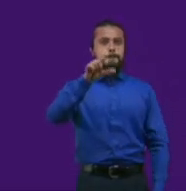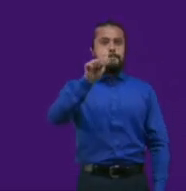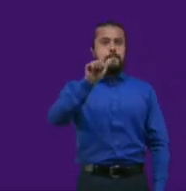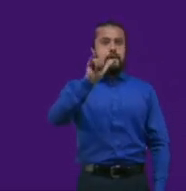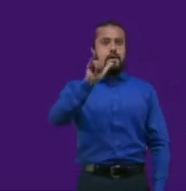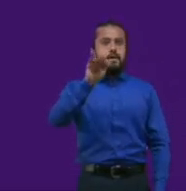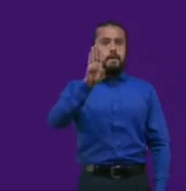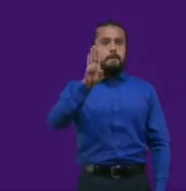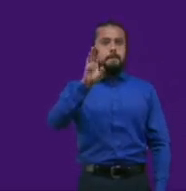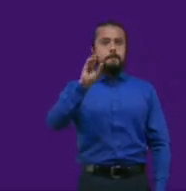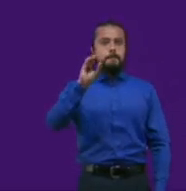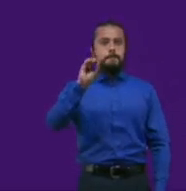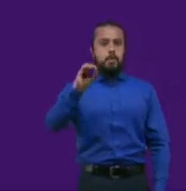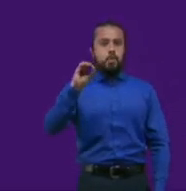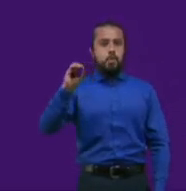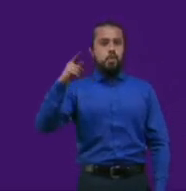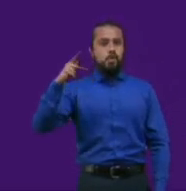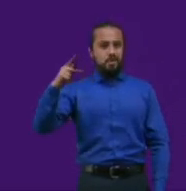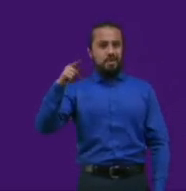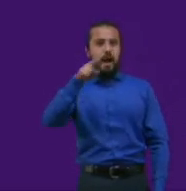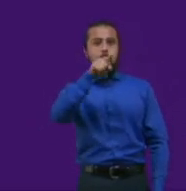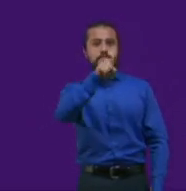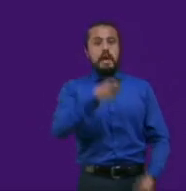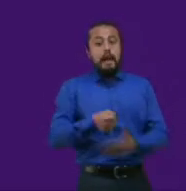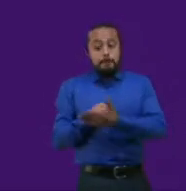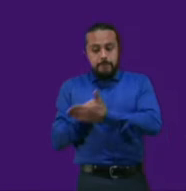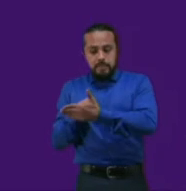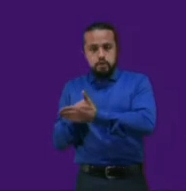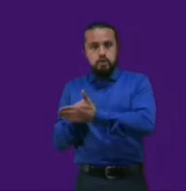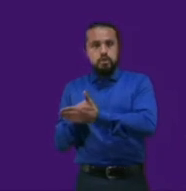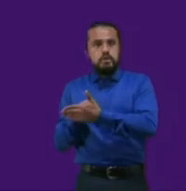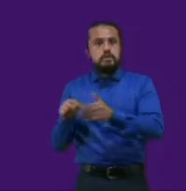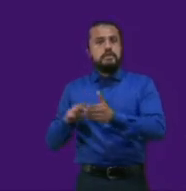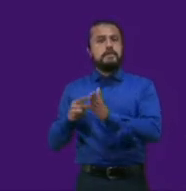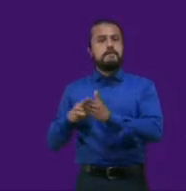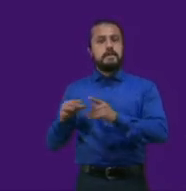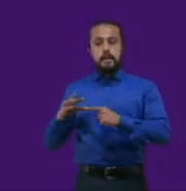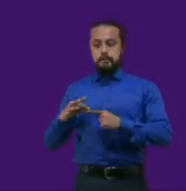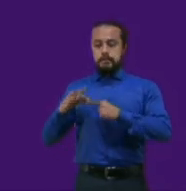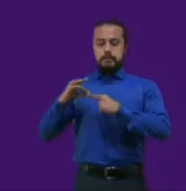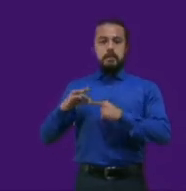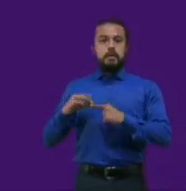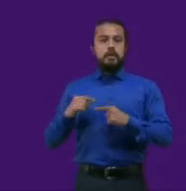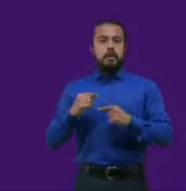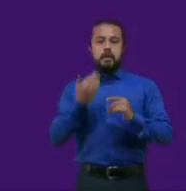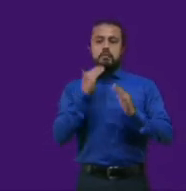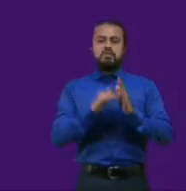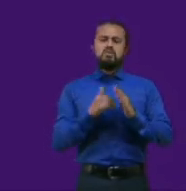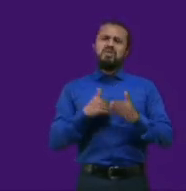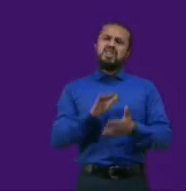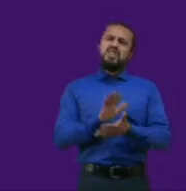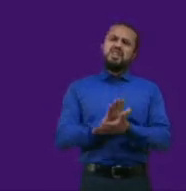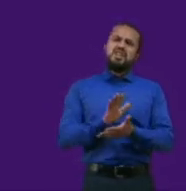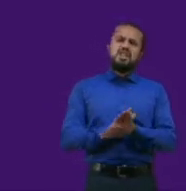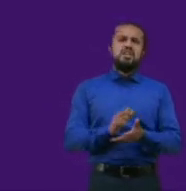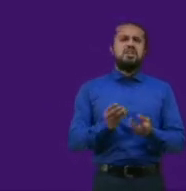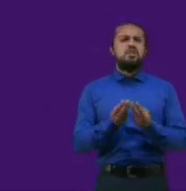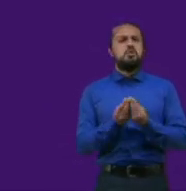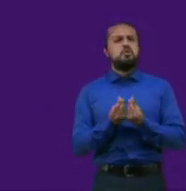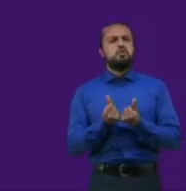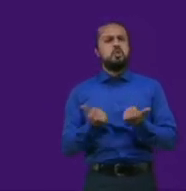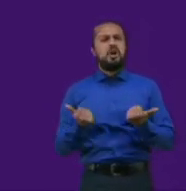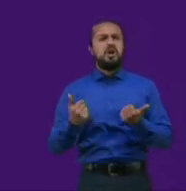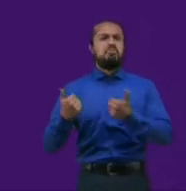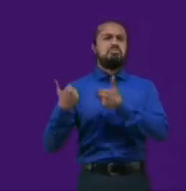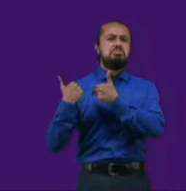coach que dice, la presión es un privilegio. Uno ponerse en un punto en donde uno tiene una presión y una